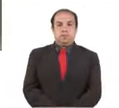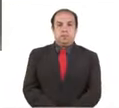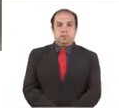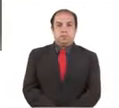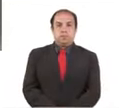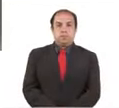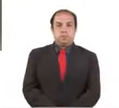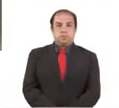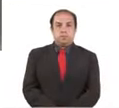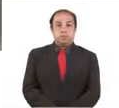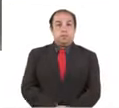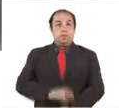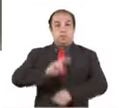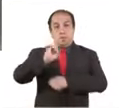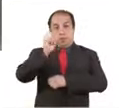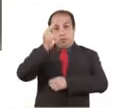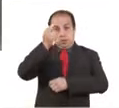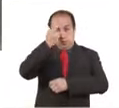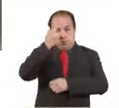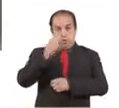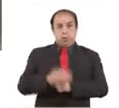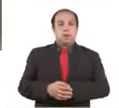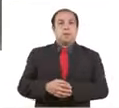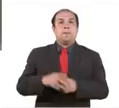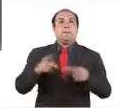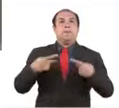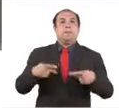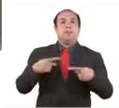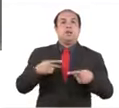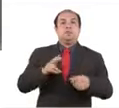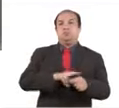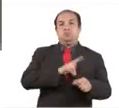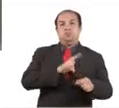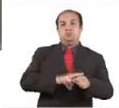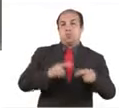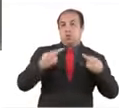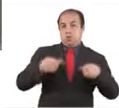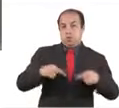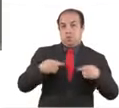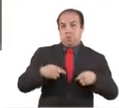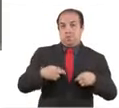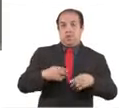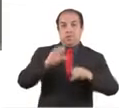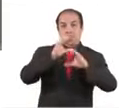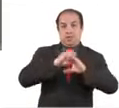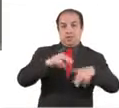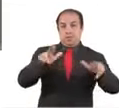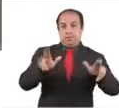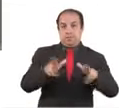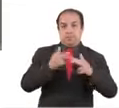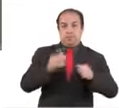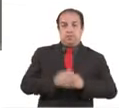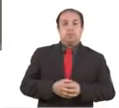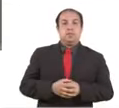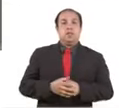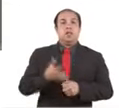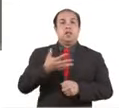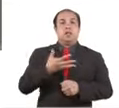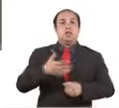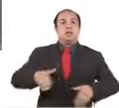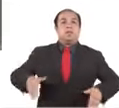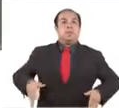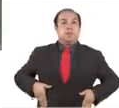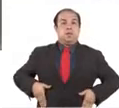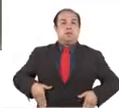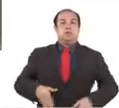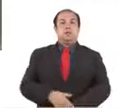mexicano, recordando que quienes nos encontramos de civil, durante el canto del mismo, permanecemos en